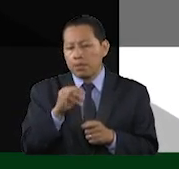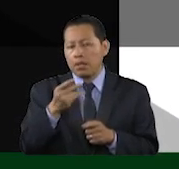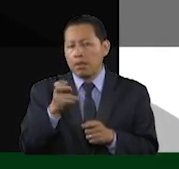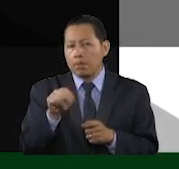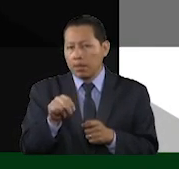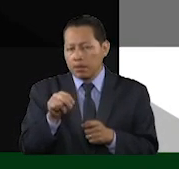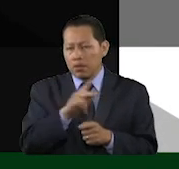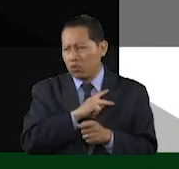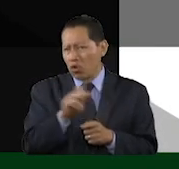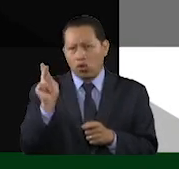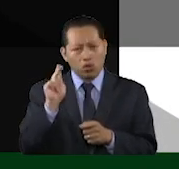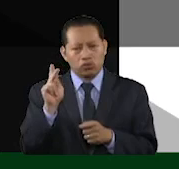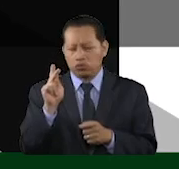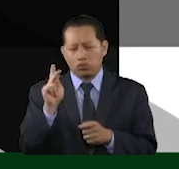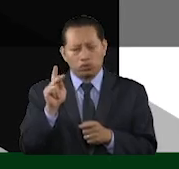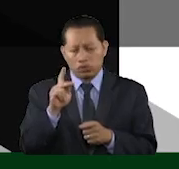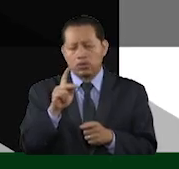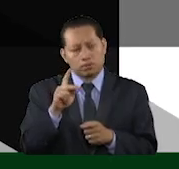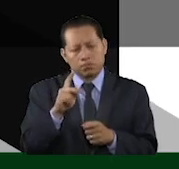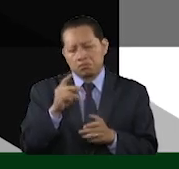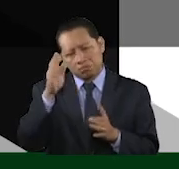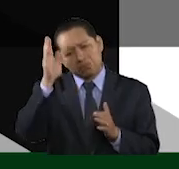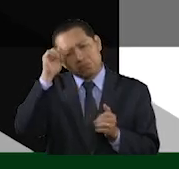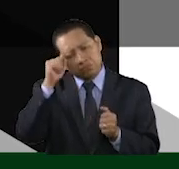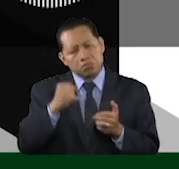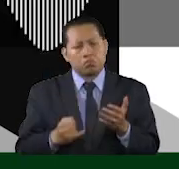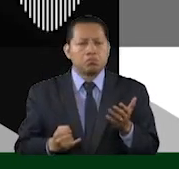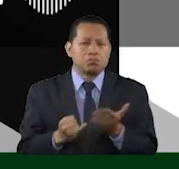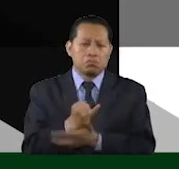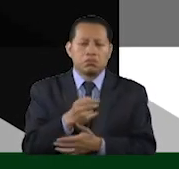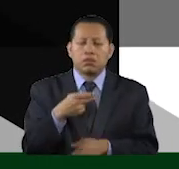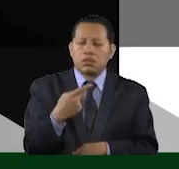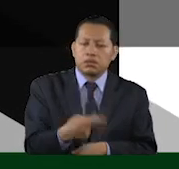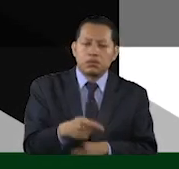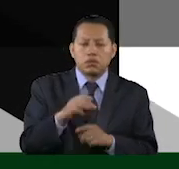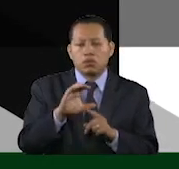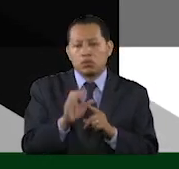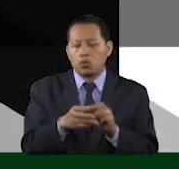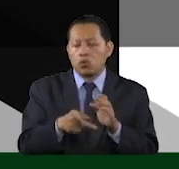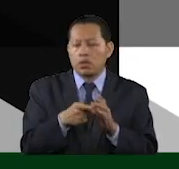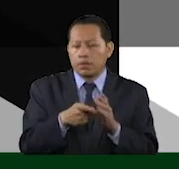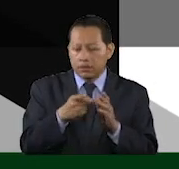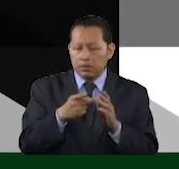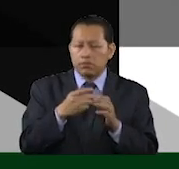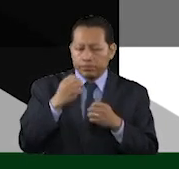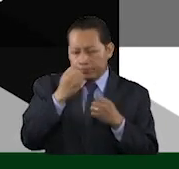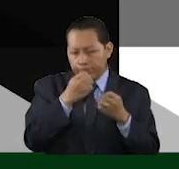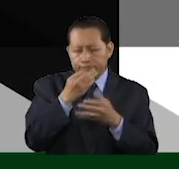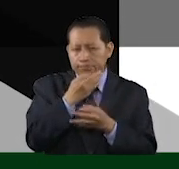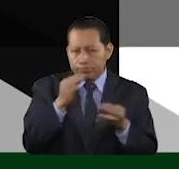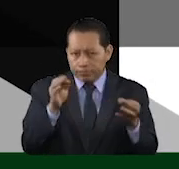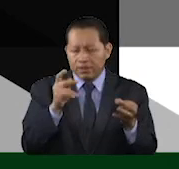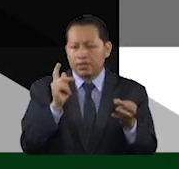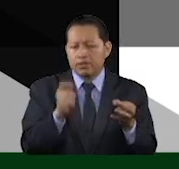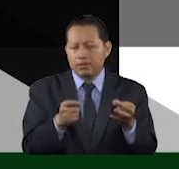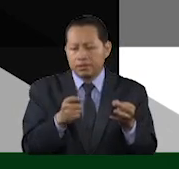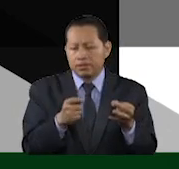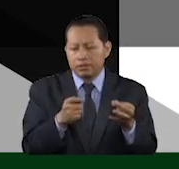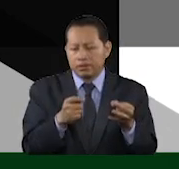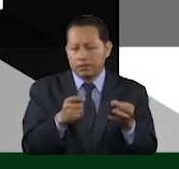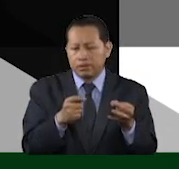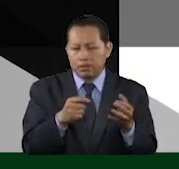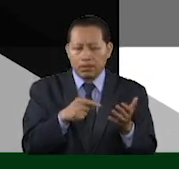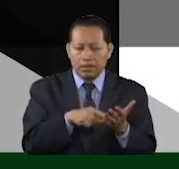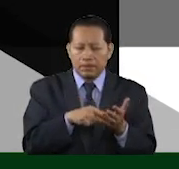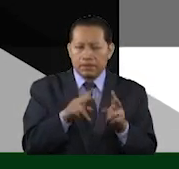PAN, todos definieron que esta comisión debería volverse a pronunciar, nos está mandando